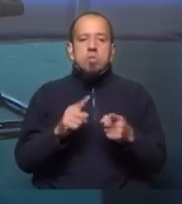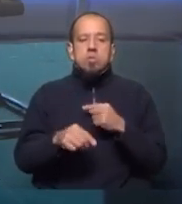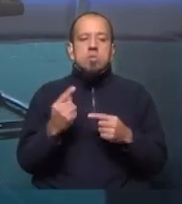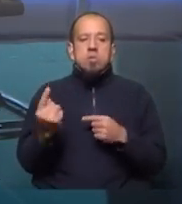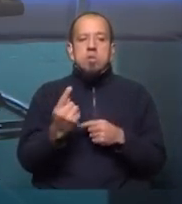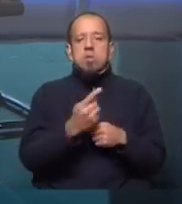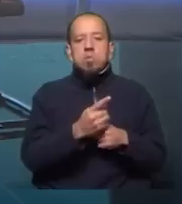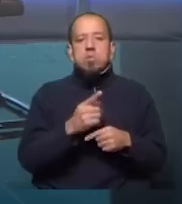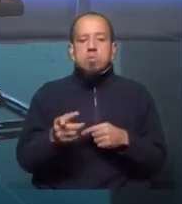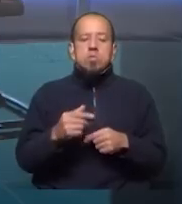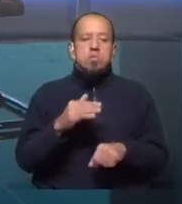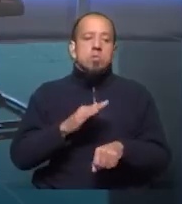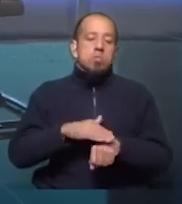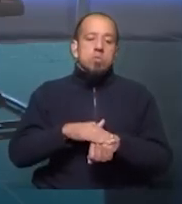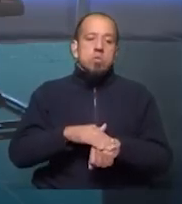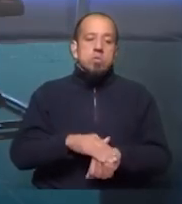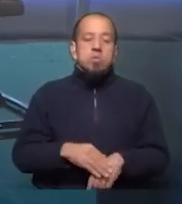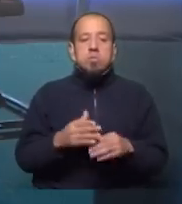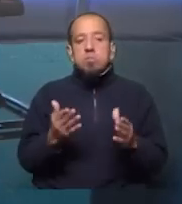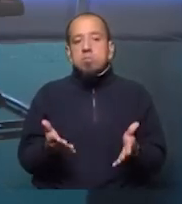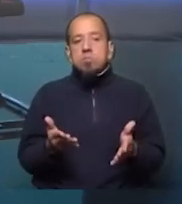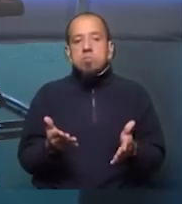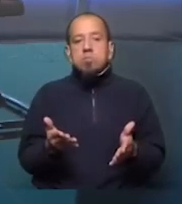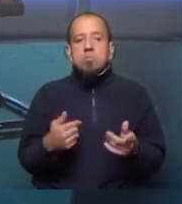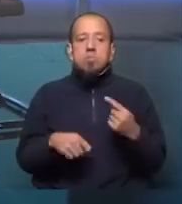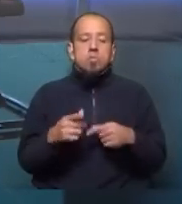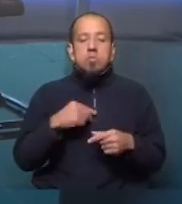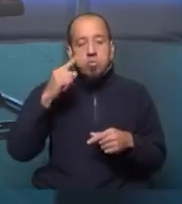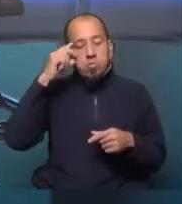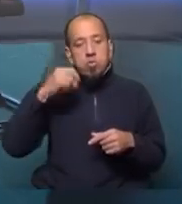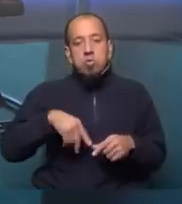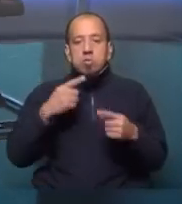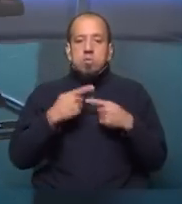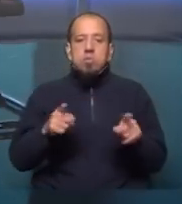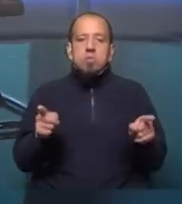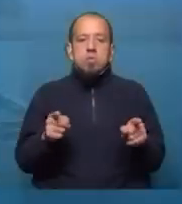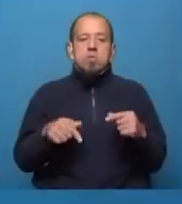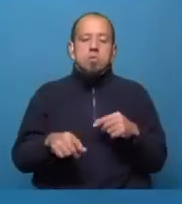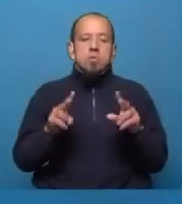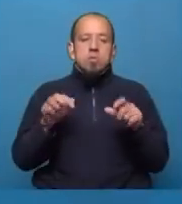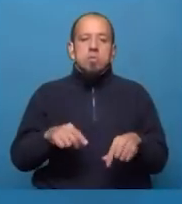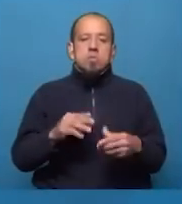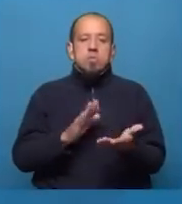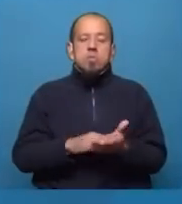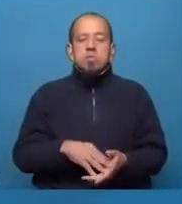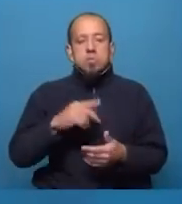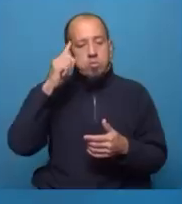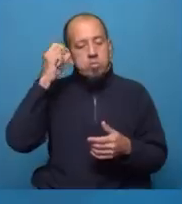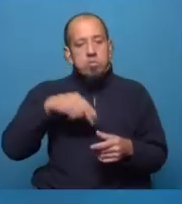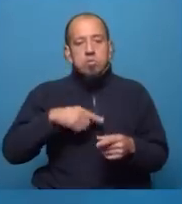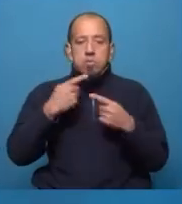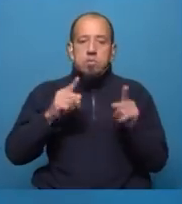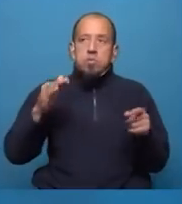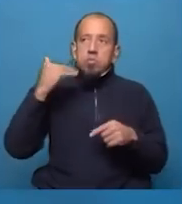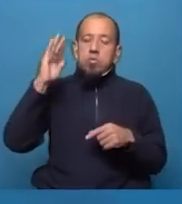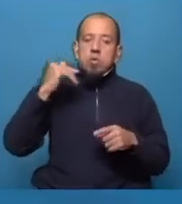en cada uno tiene que asumir asumir la suya lo cual no impide decir bueno opinamos distinto está bien no opinamos distinto en estos temas que hablamos Yo opino distinto que las